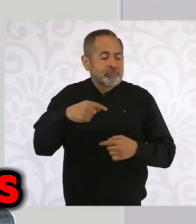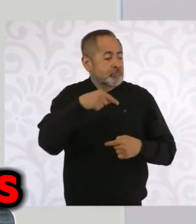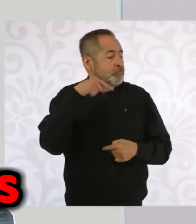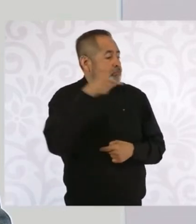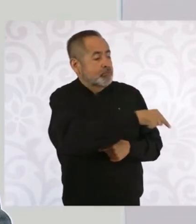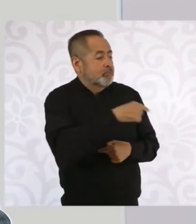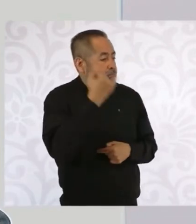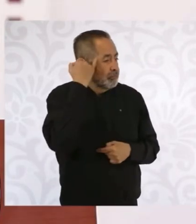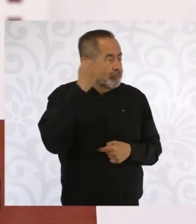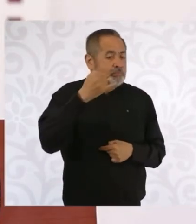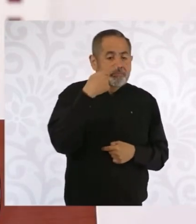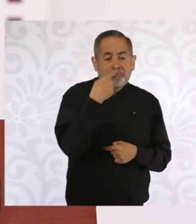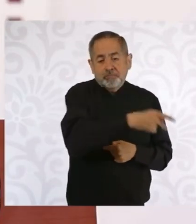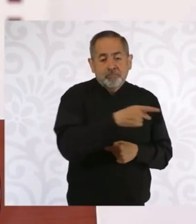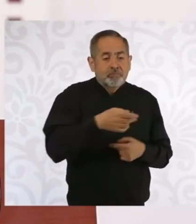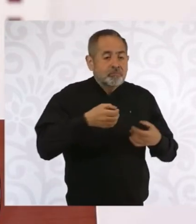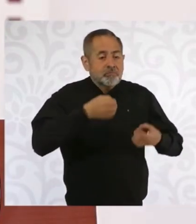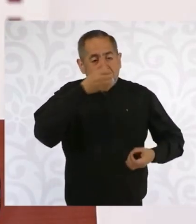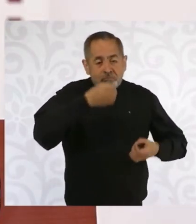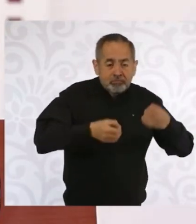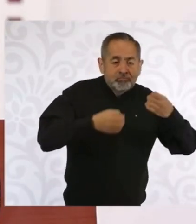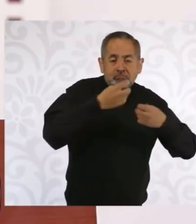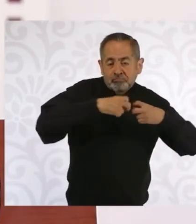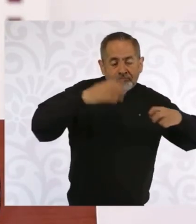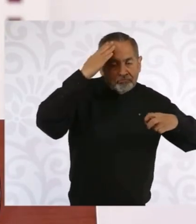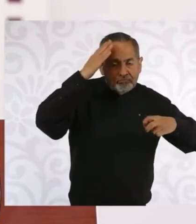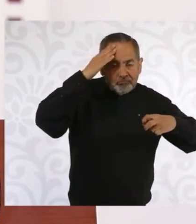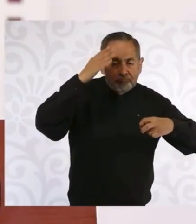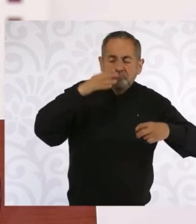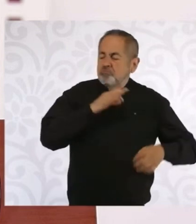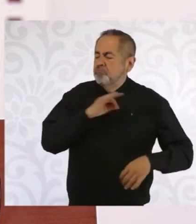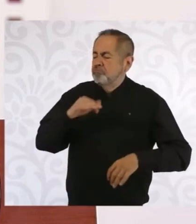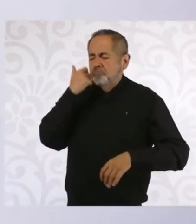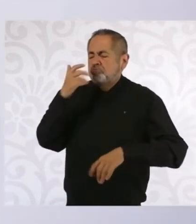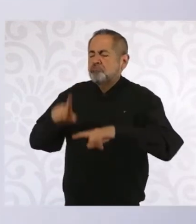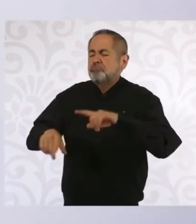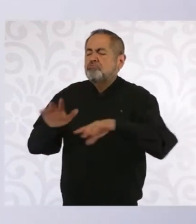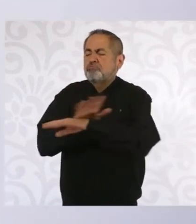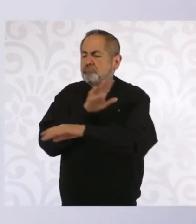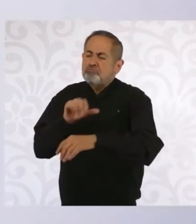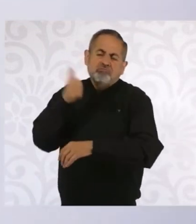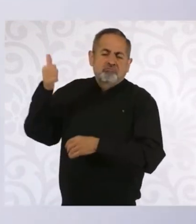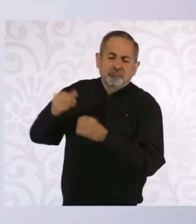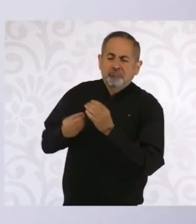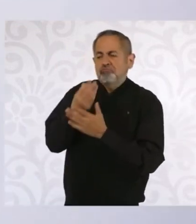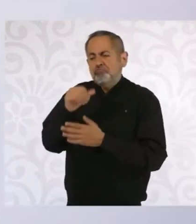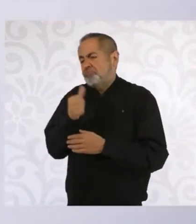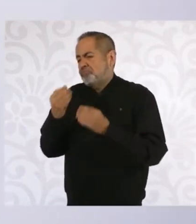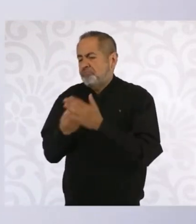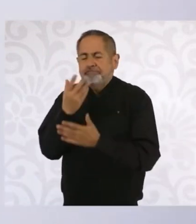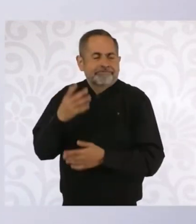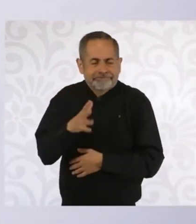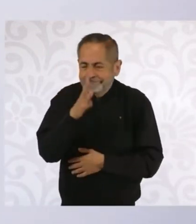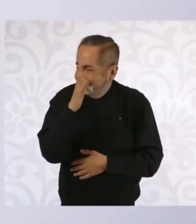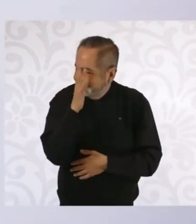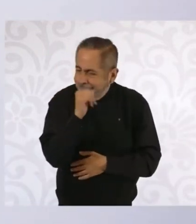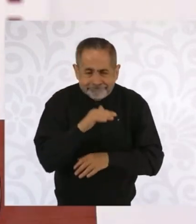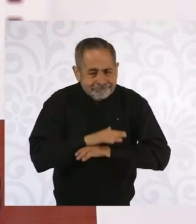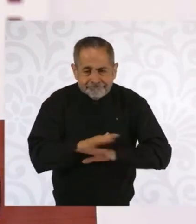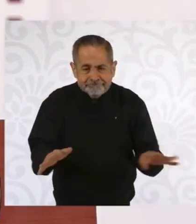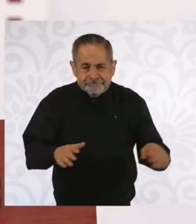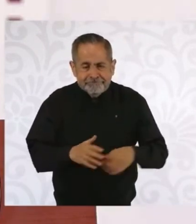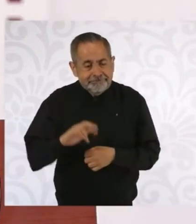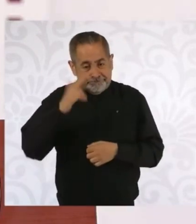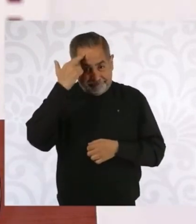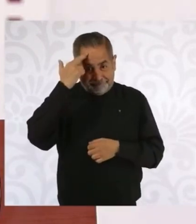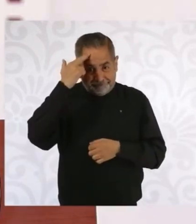magistrados, jueces, abogados. Bueno, ya pusimos aquí lo que dijo un abogado que